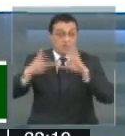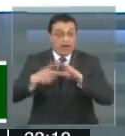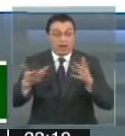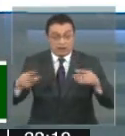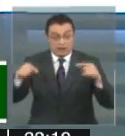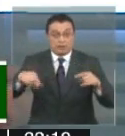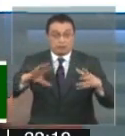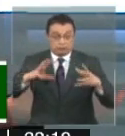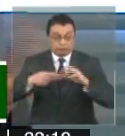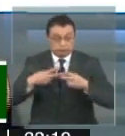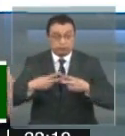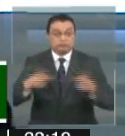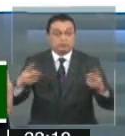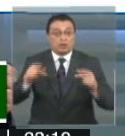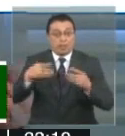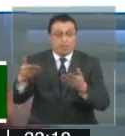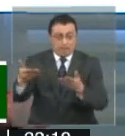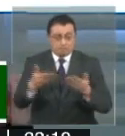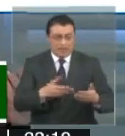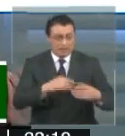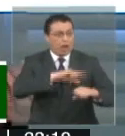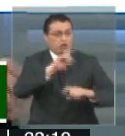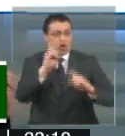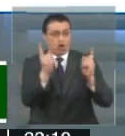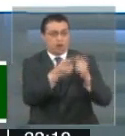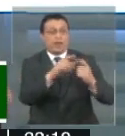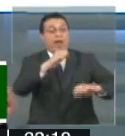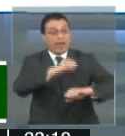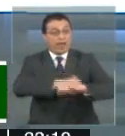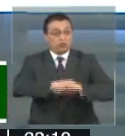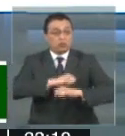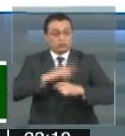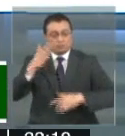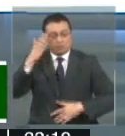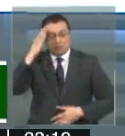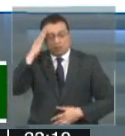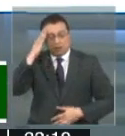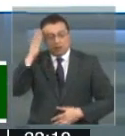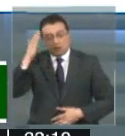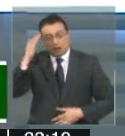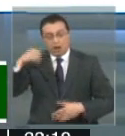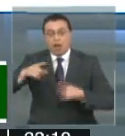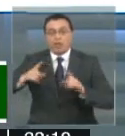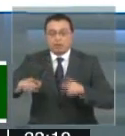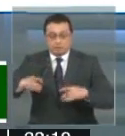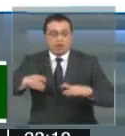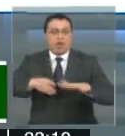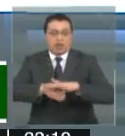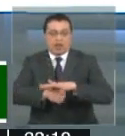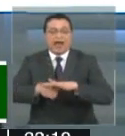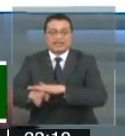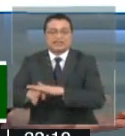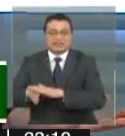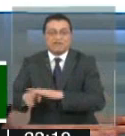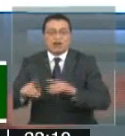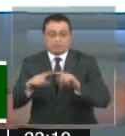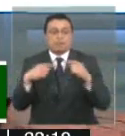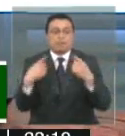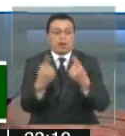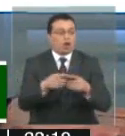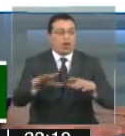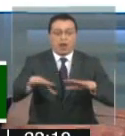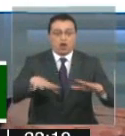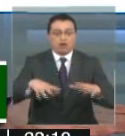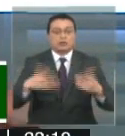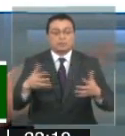año del turismo accesible, invita a la industria a reflexionar sobre la accesibilidad, la de generar condiciones en todos los ámbitos. Por